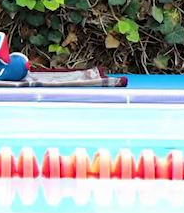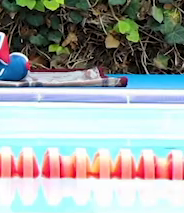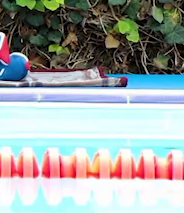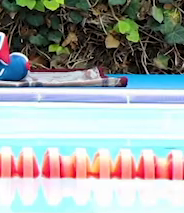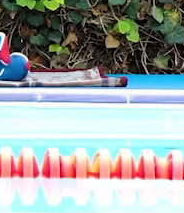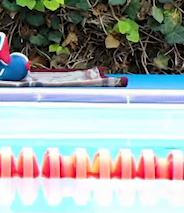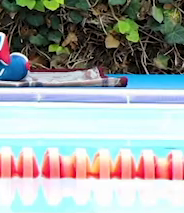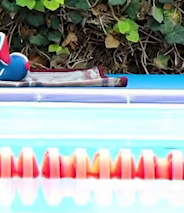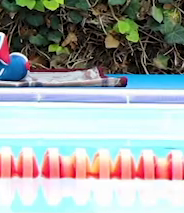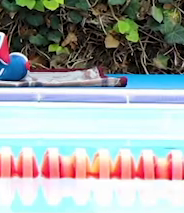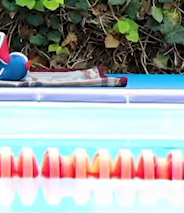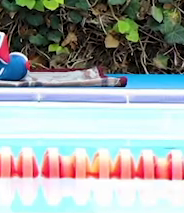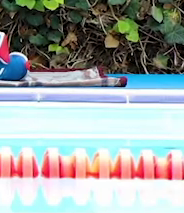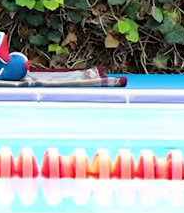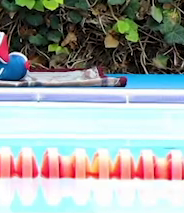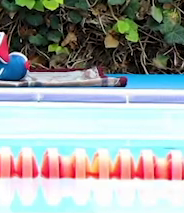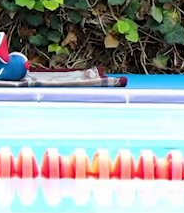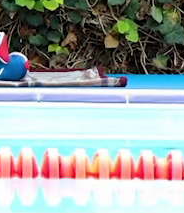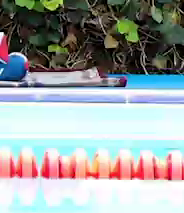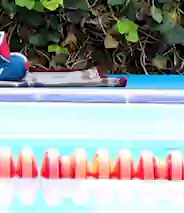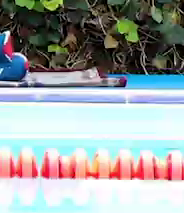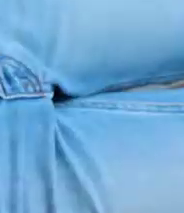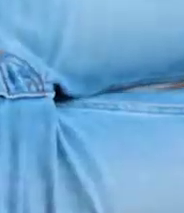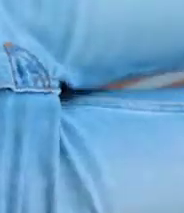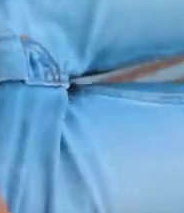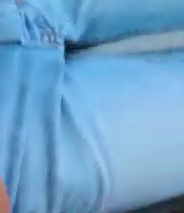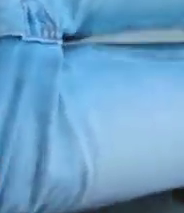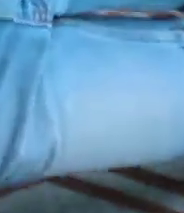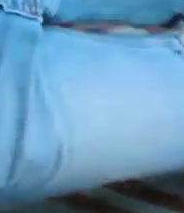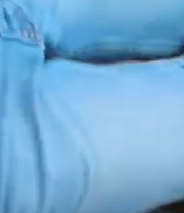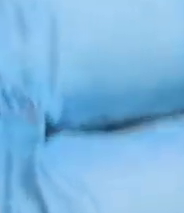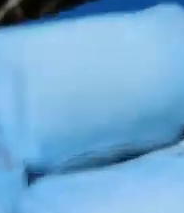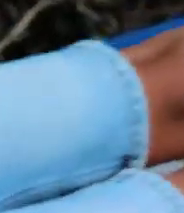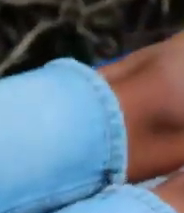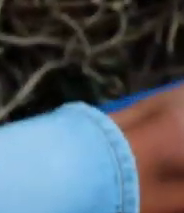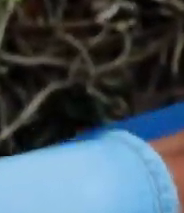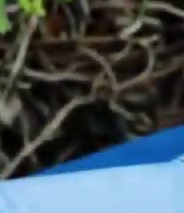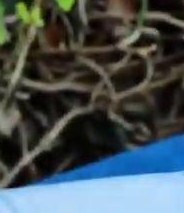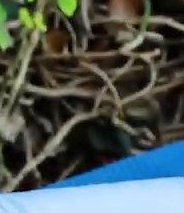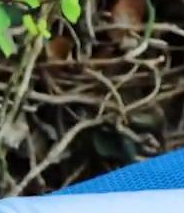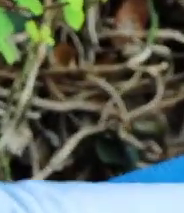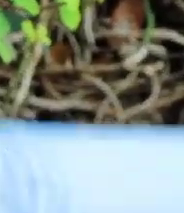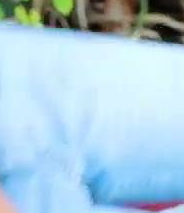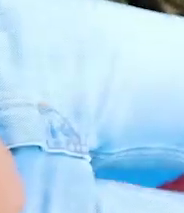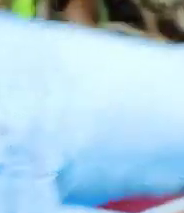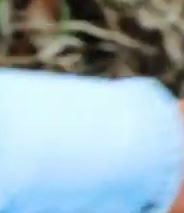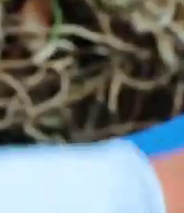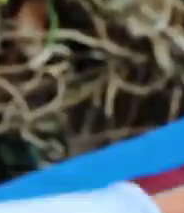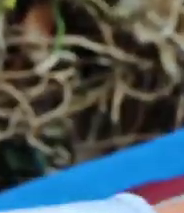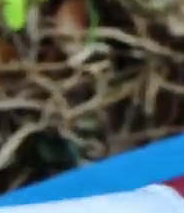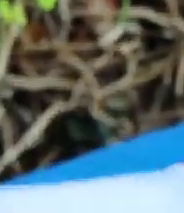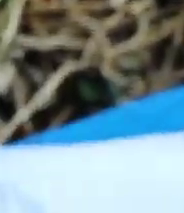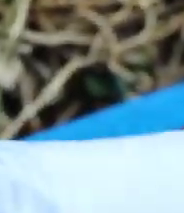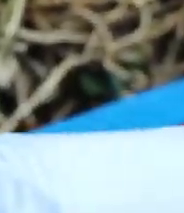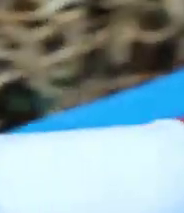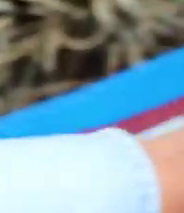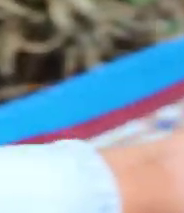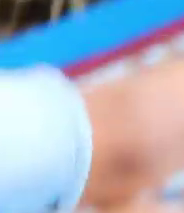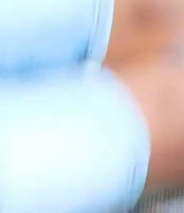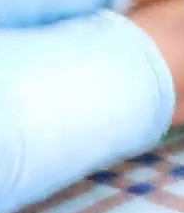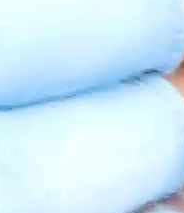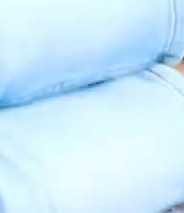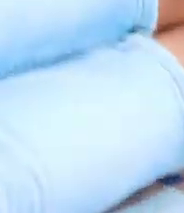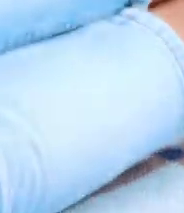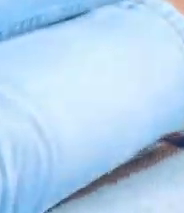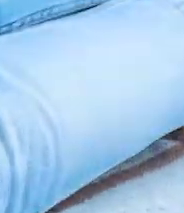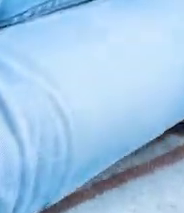respiramos, exhalamos. Una más. Uno, dos. Tu mano al costado, tu